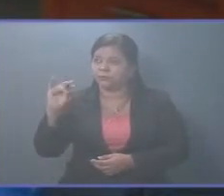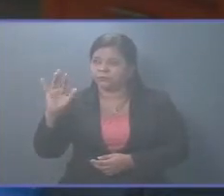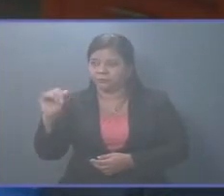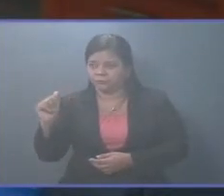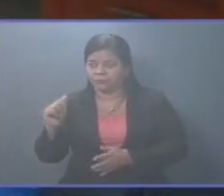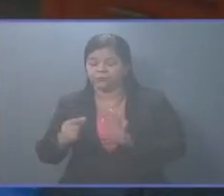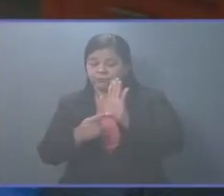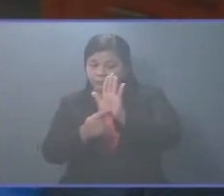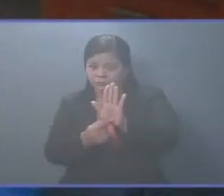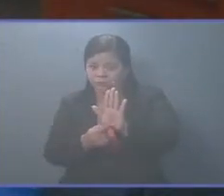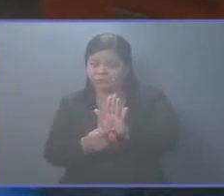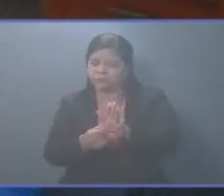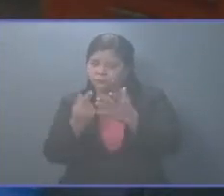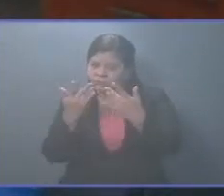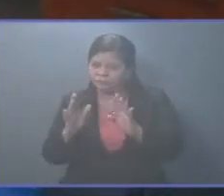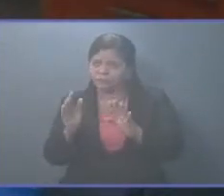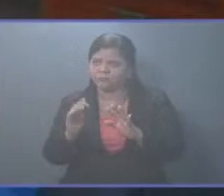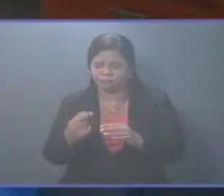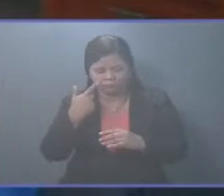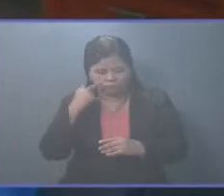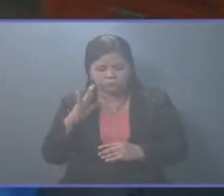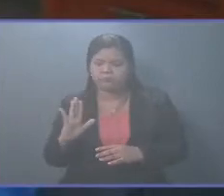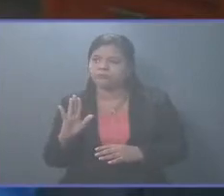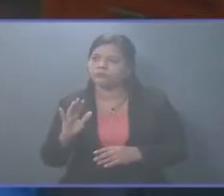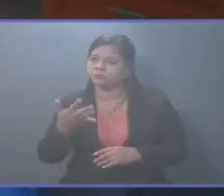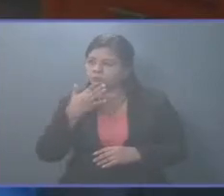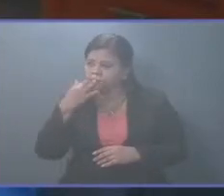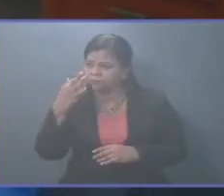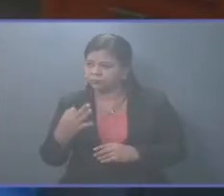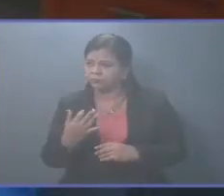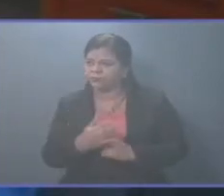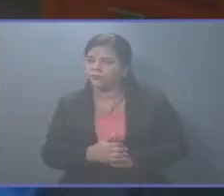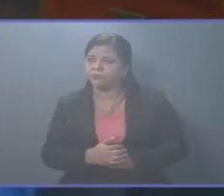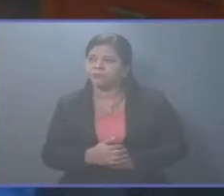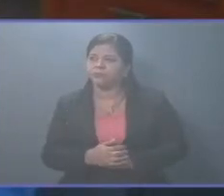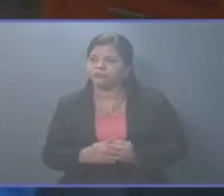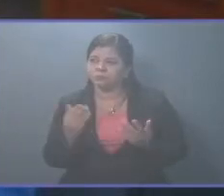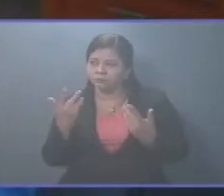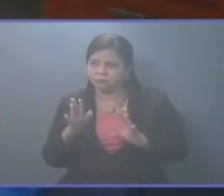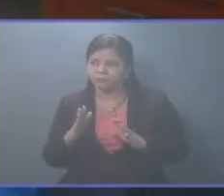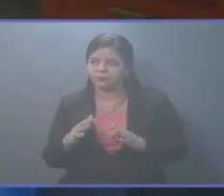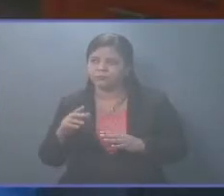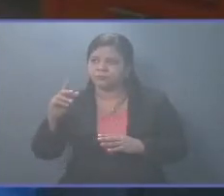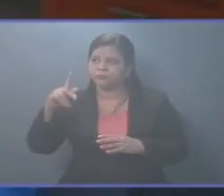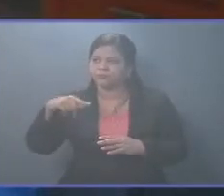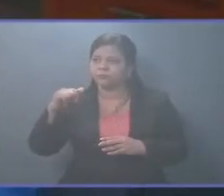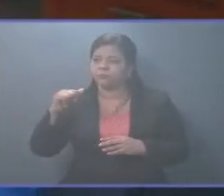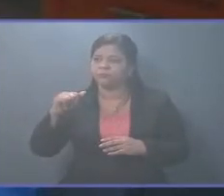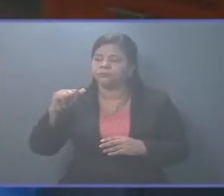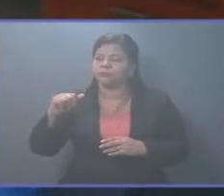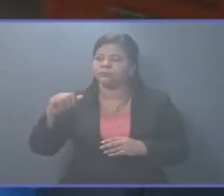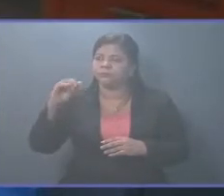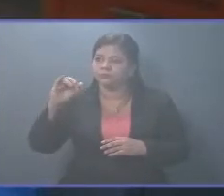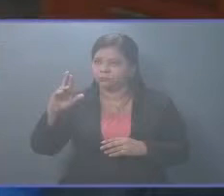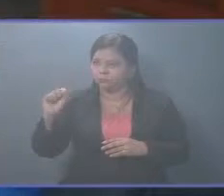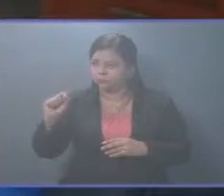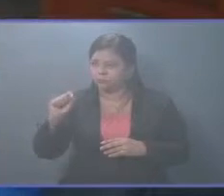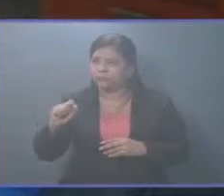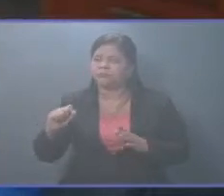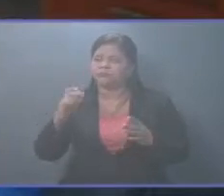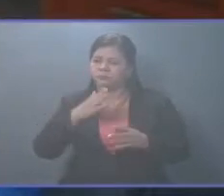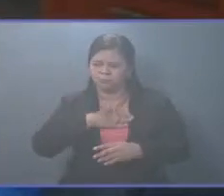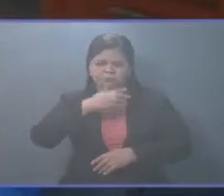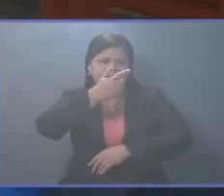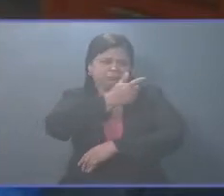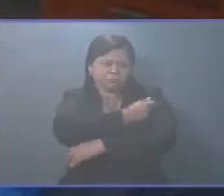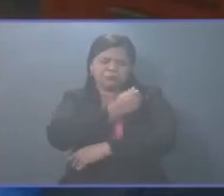demuestra con suficiente evidencia científica de que, y ha sido validada por pares, de que funciona, yo me la voy a poner